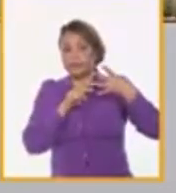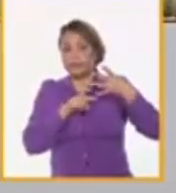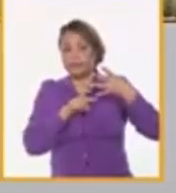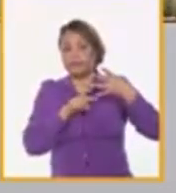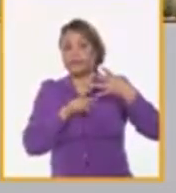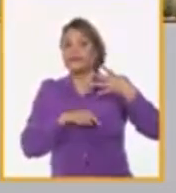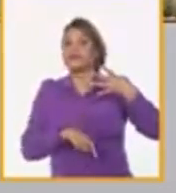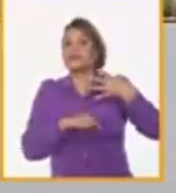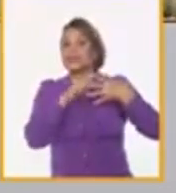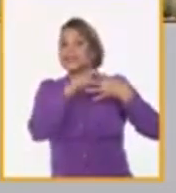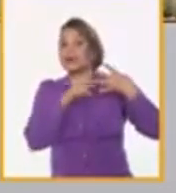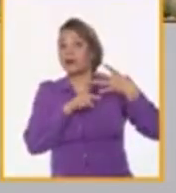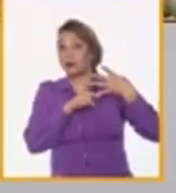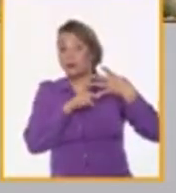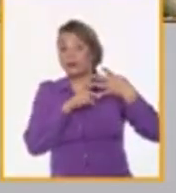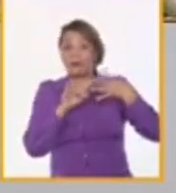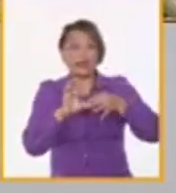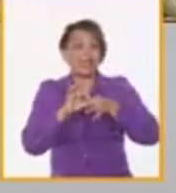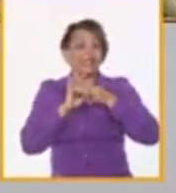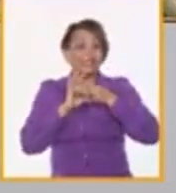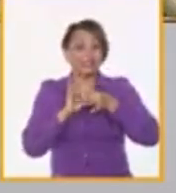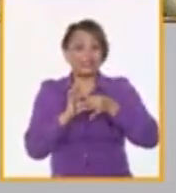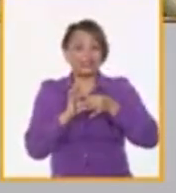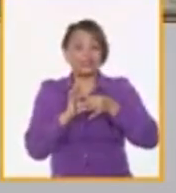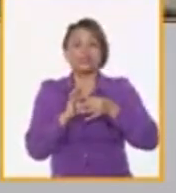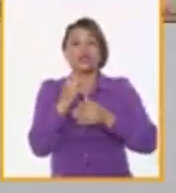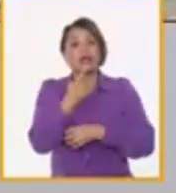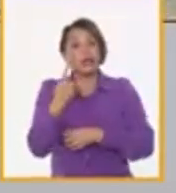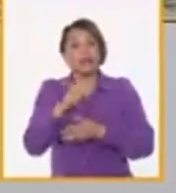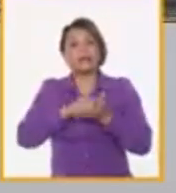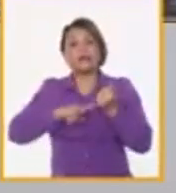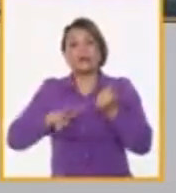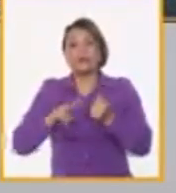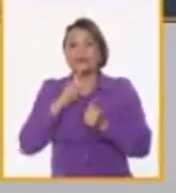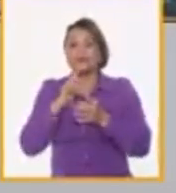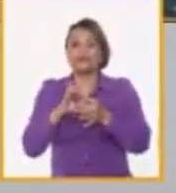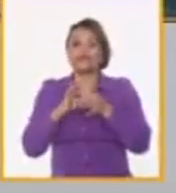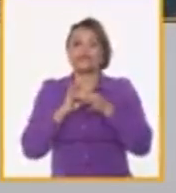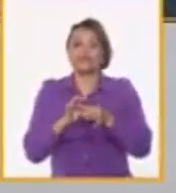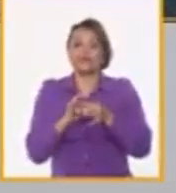su reflejo en la cantidad de habitantes afectados.